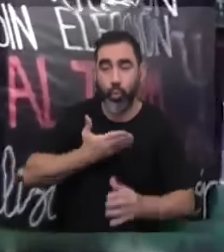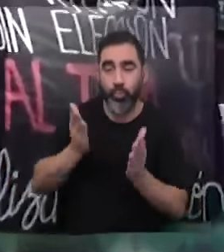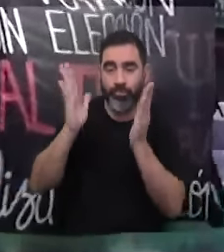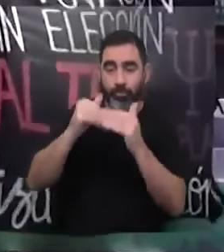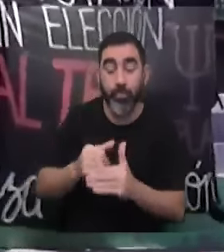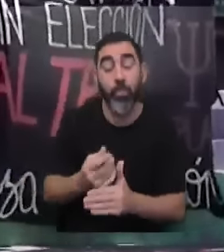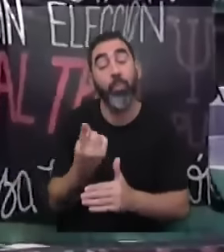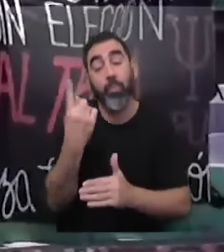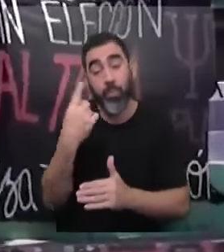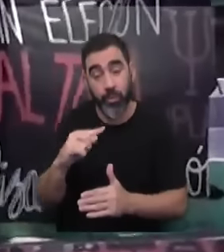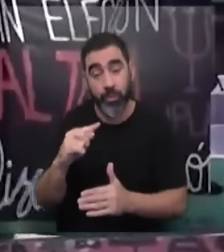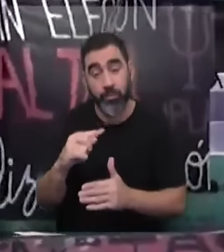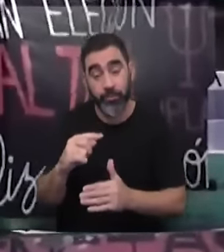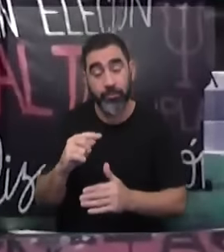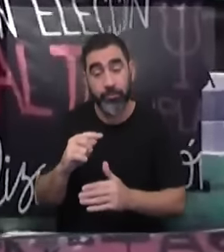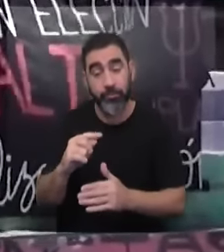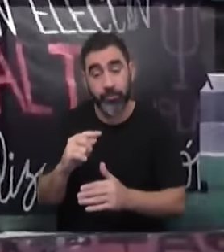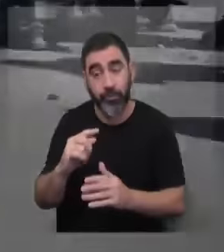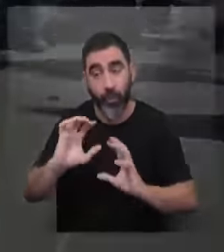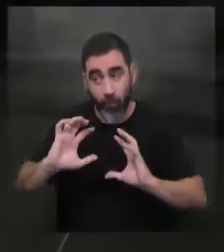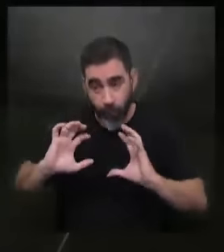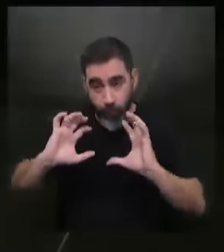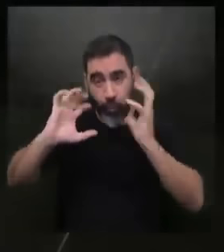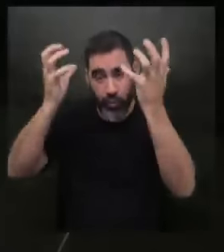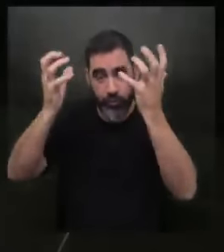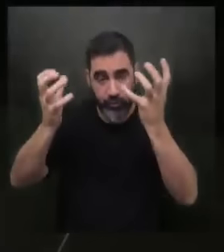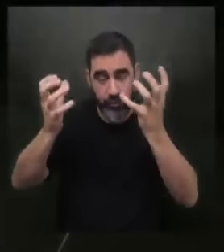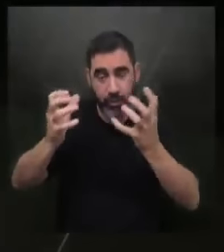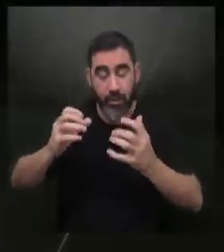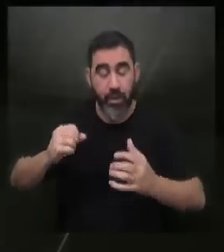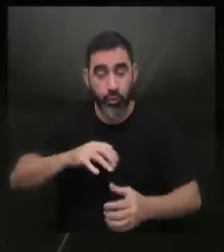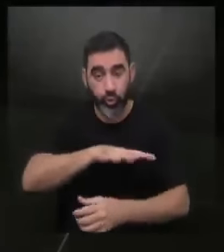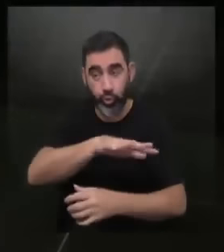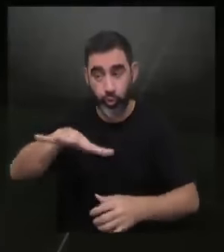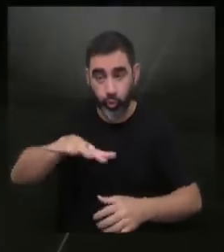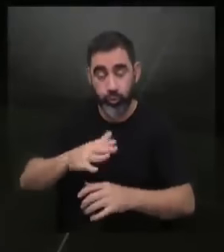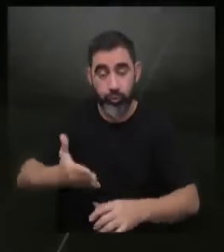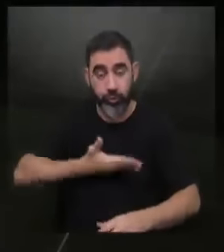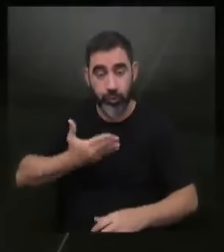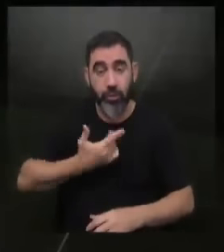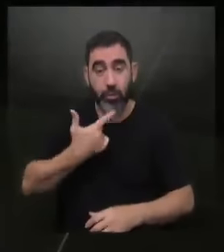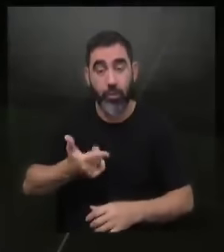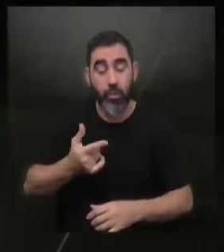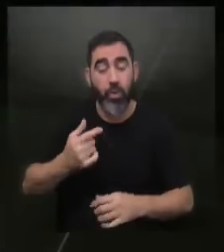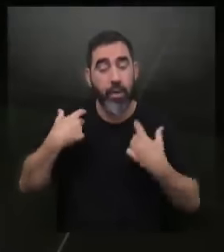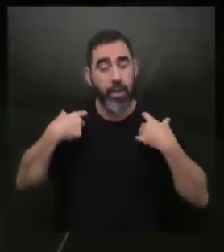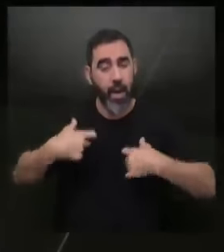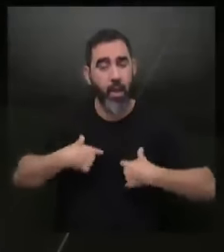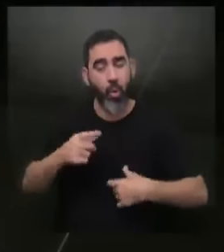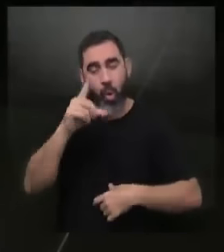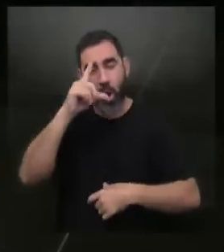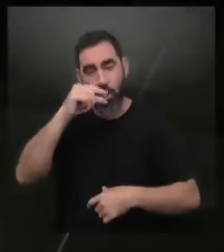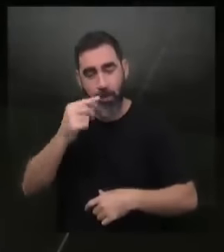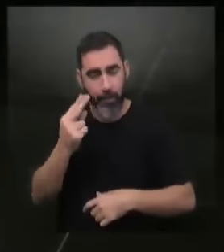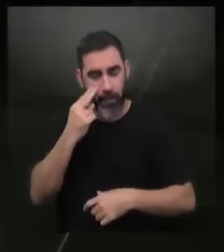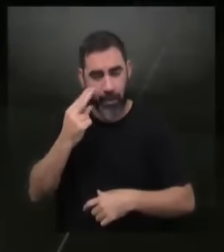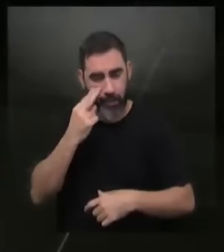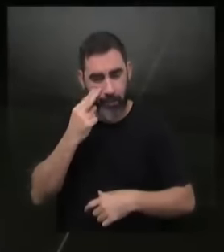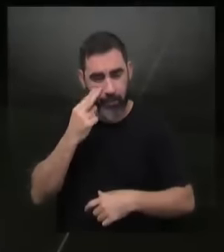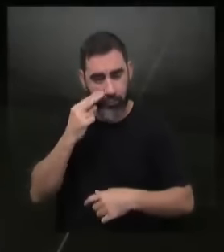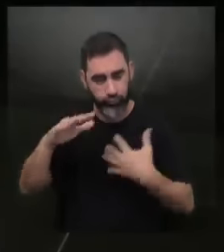llevado a una expresión mucho más violenta de la manifestación social pensemos en los chalecos amarillos en las revueltas de las